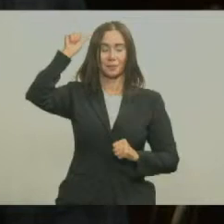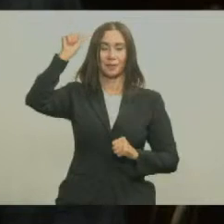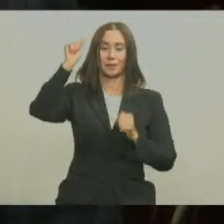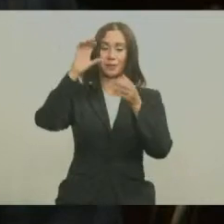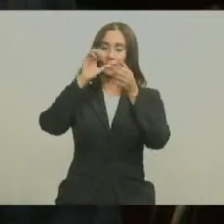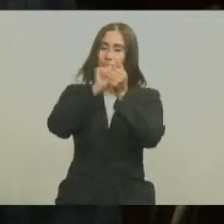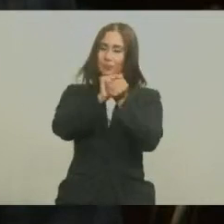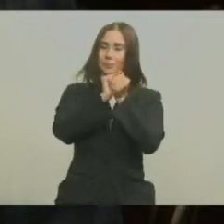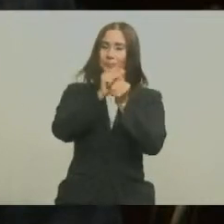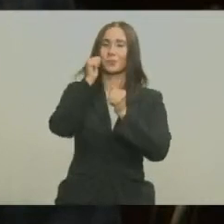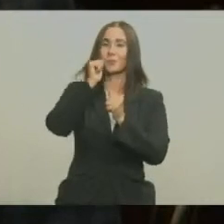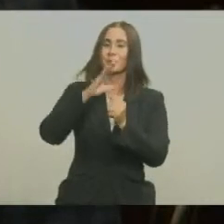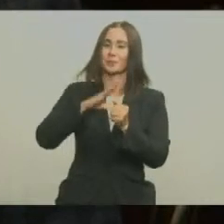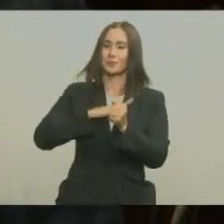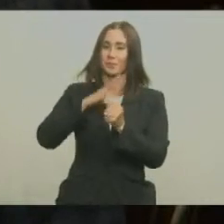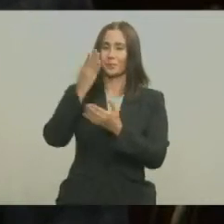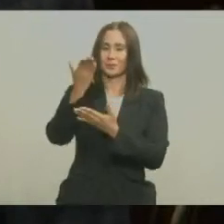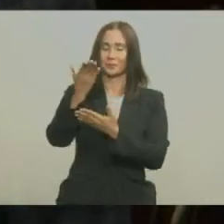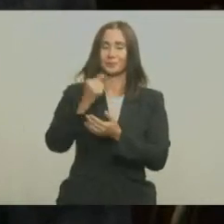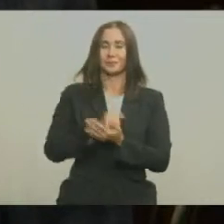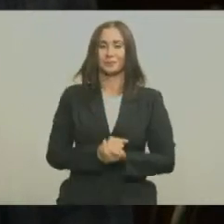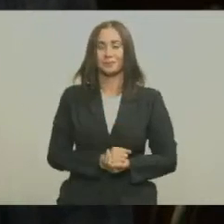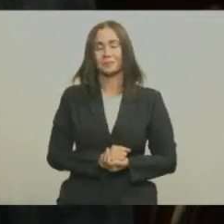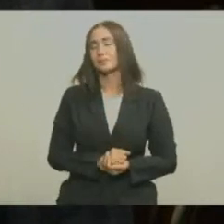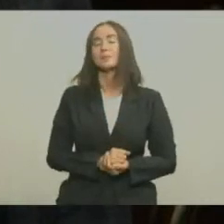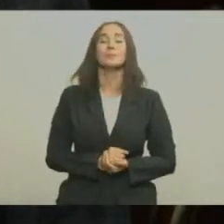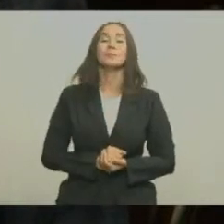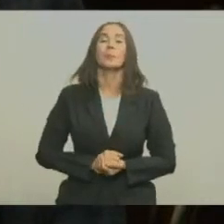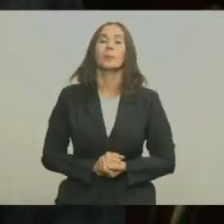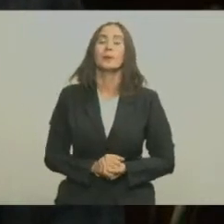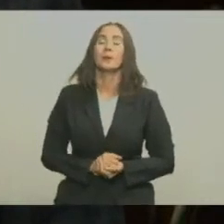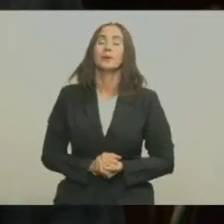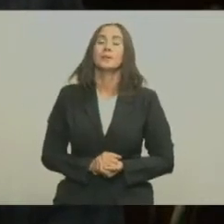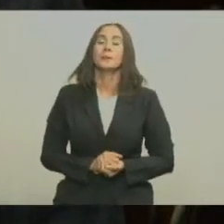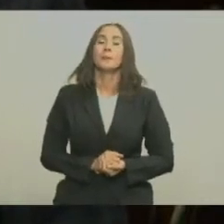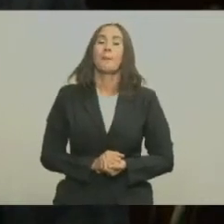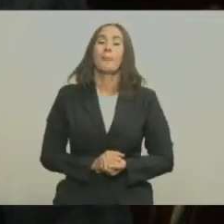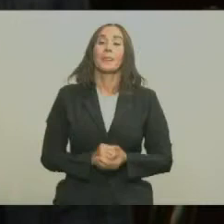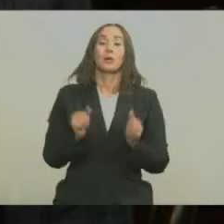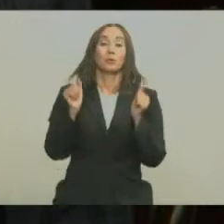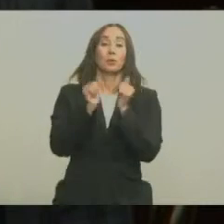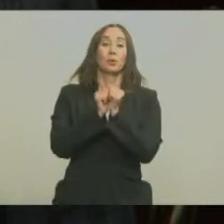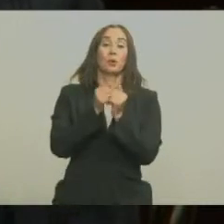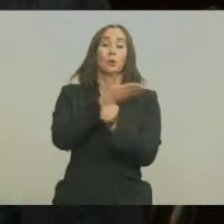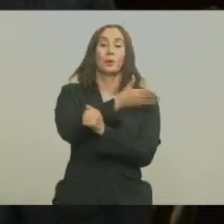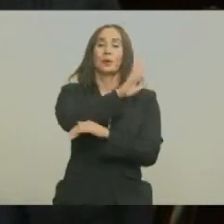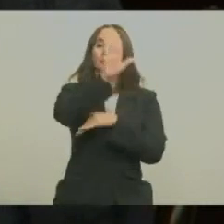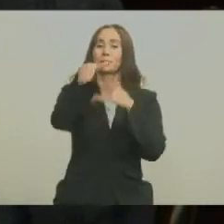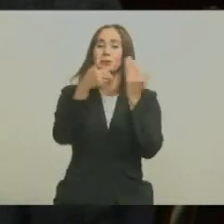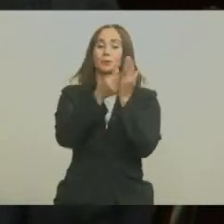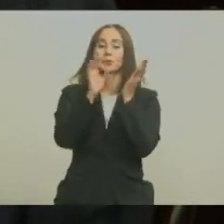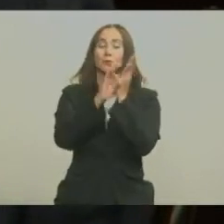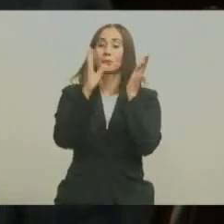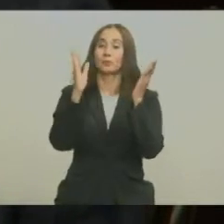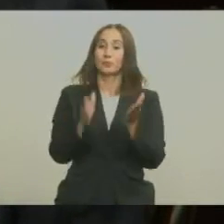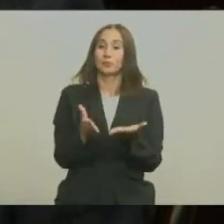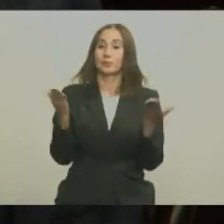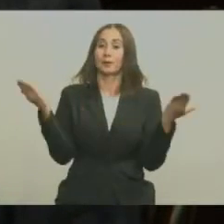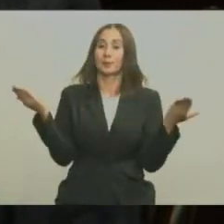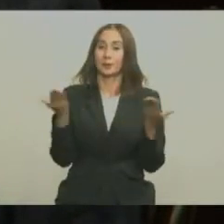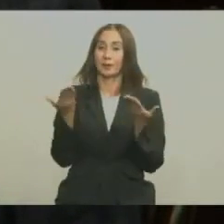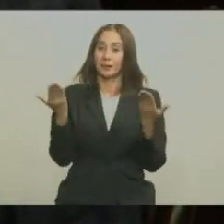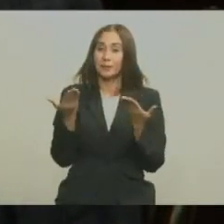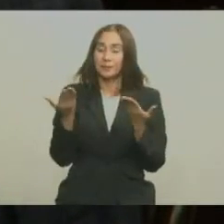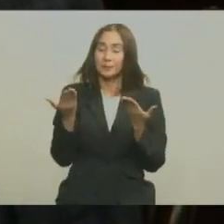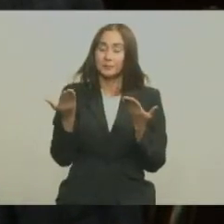querida esposa, doña Raquel Arbaje. Junto a ellos, todos los funcionarios presentes